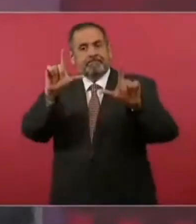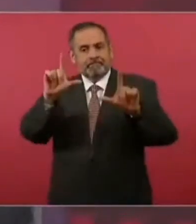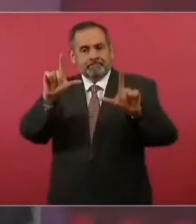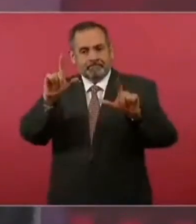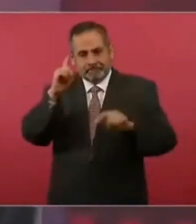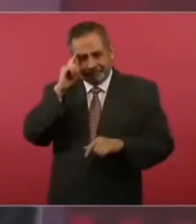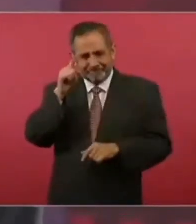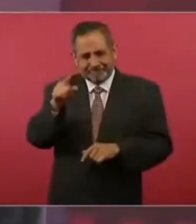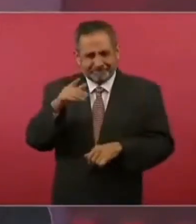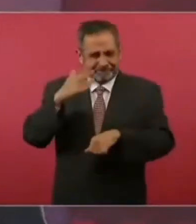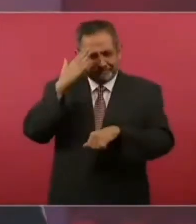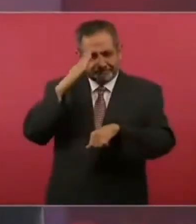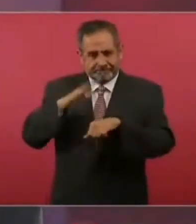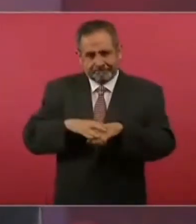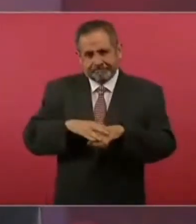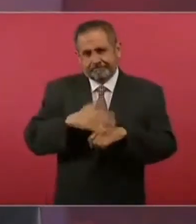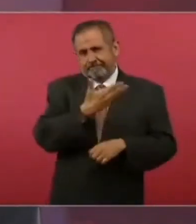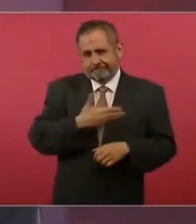esas,